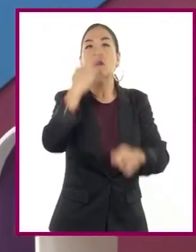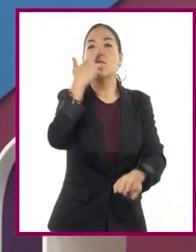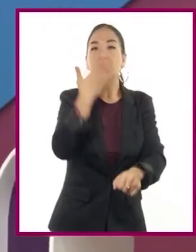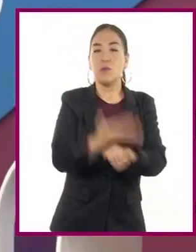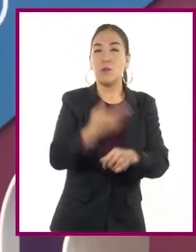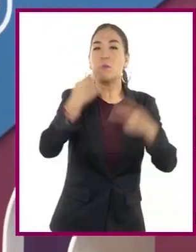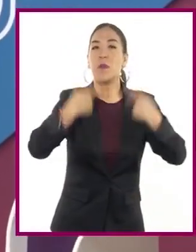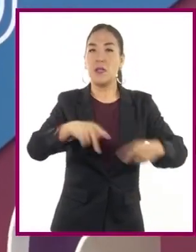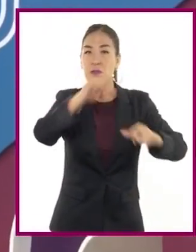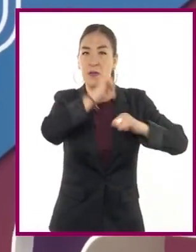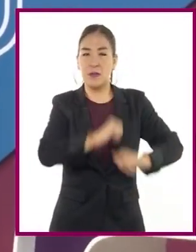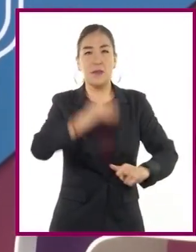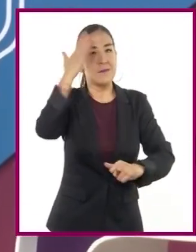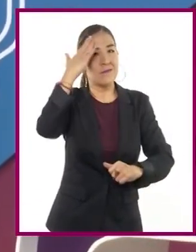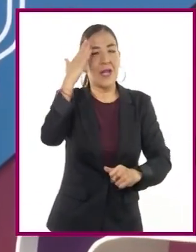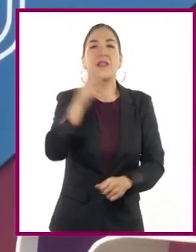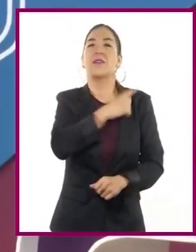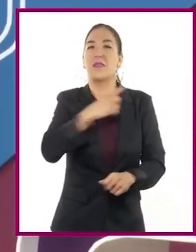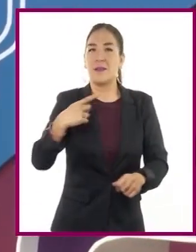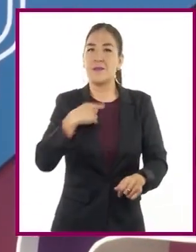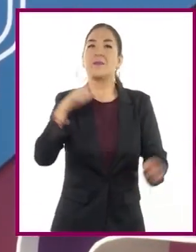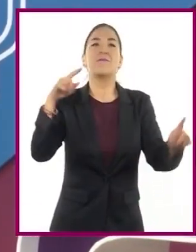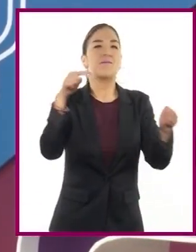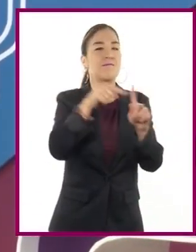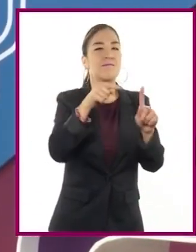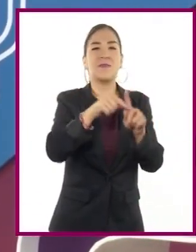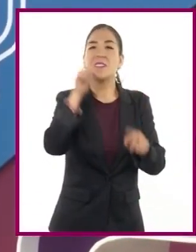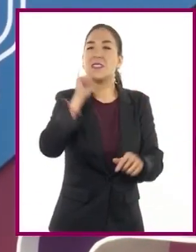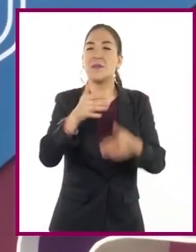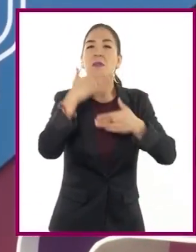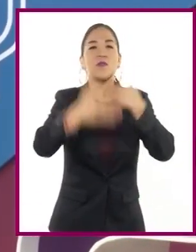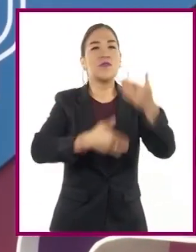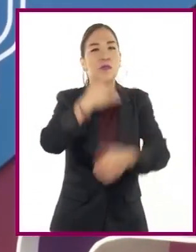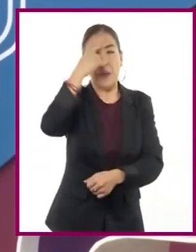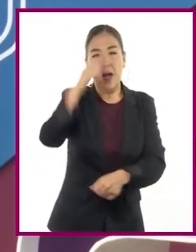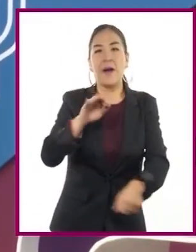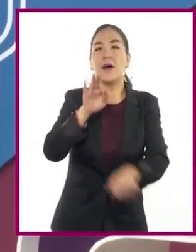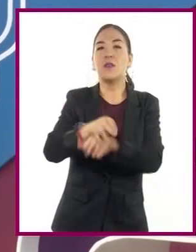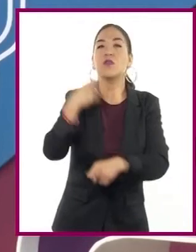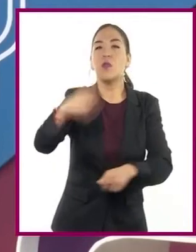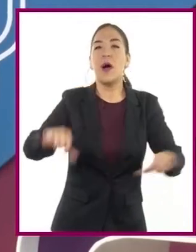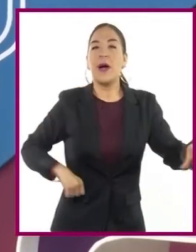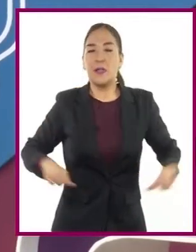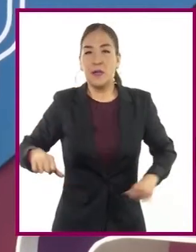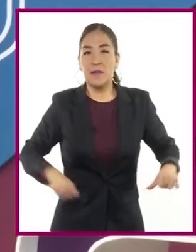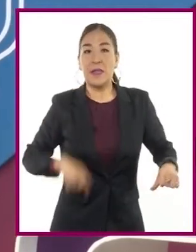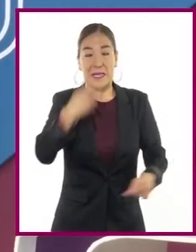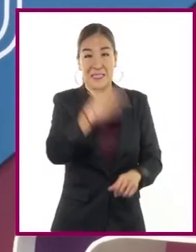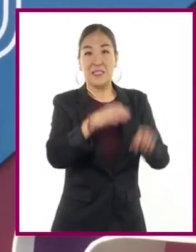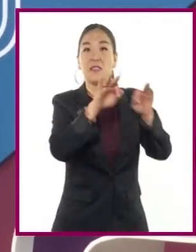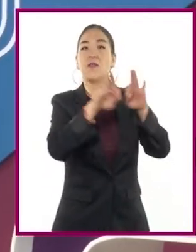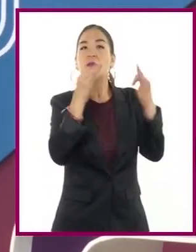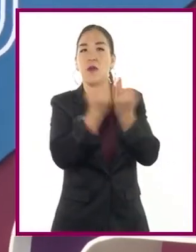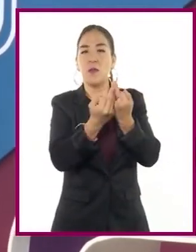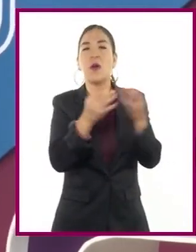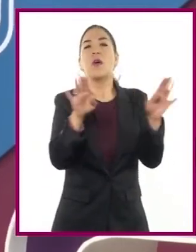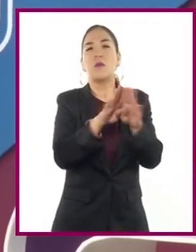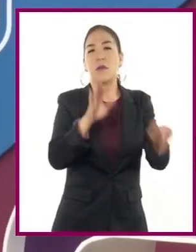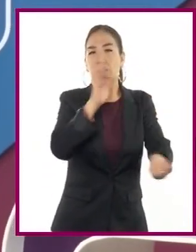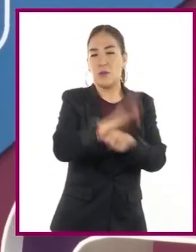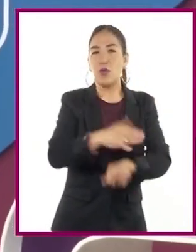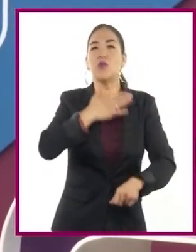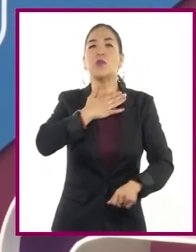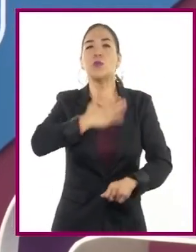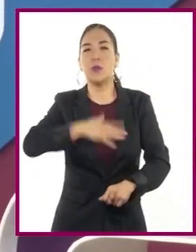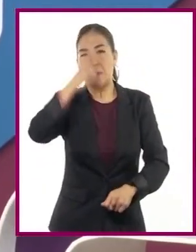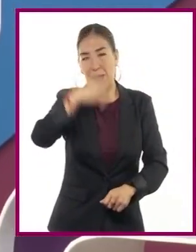autoridades deben apegarse a estas, pues son quienes regulan su actuación y solo de esta manera se garantiza la